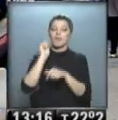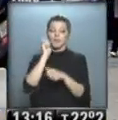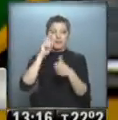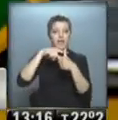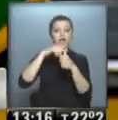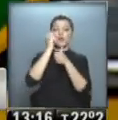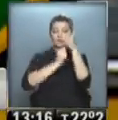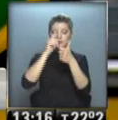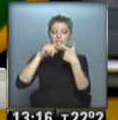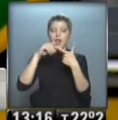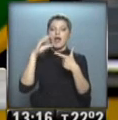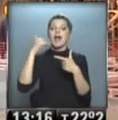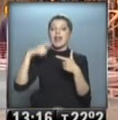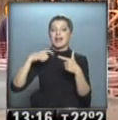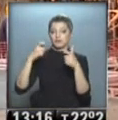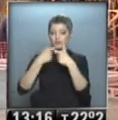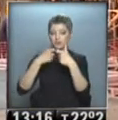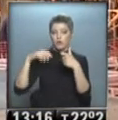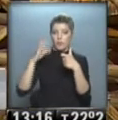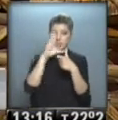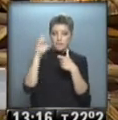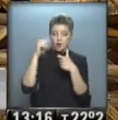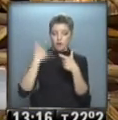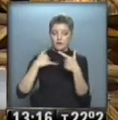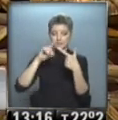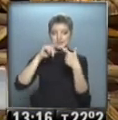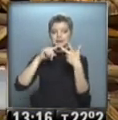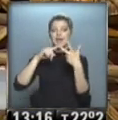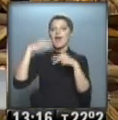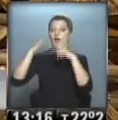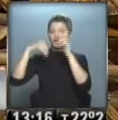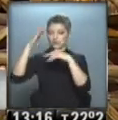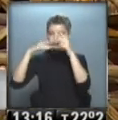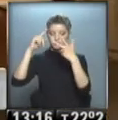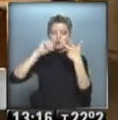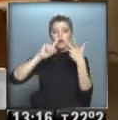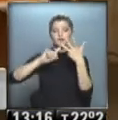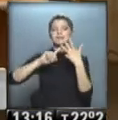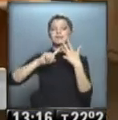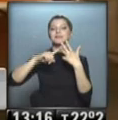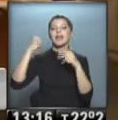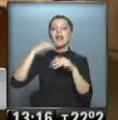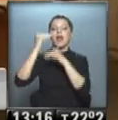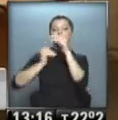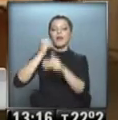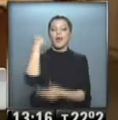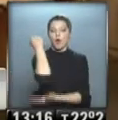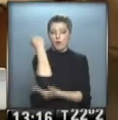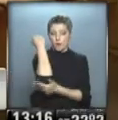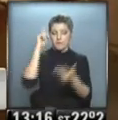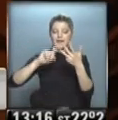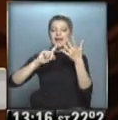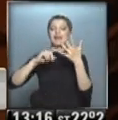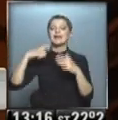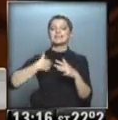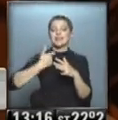de Bancos de Argentina, la Cámara de la Construcción, la Confederación General Económica, la CGT de Miguel